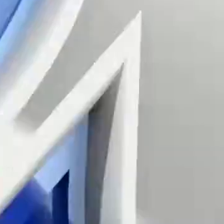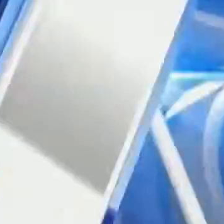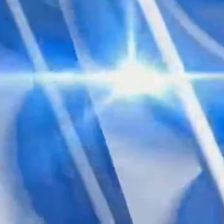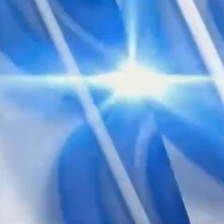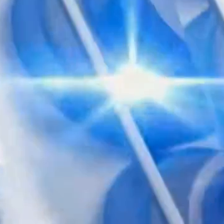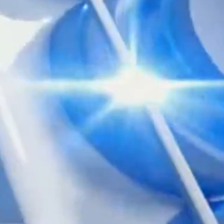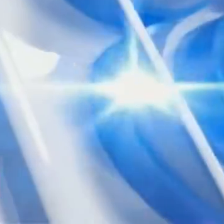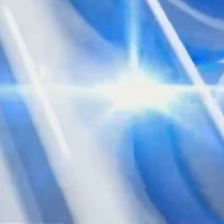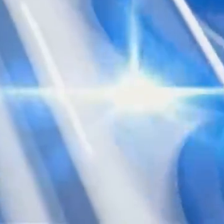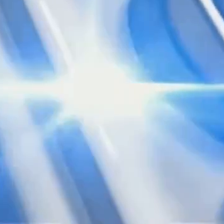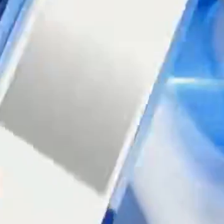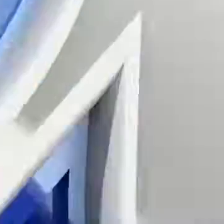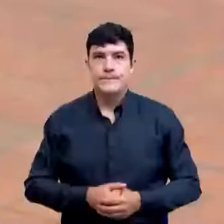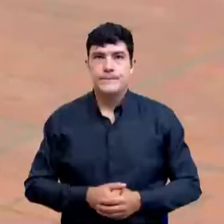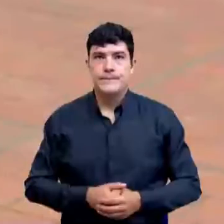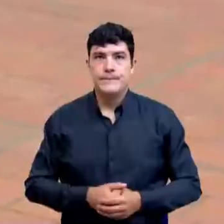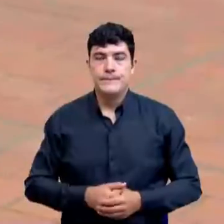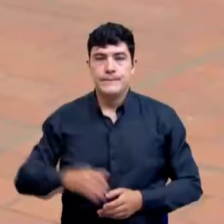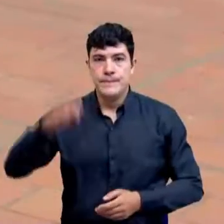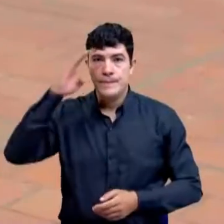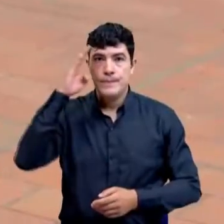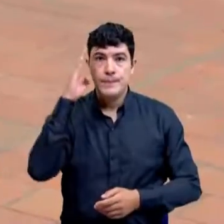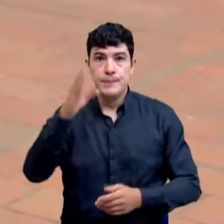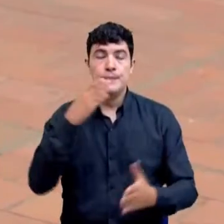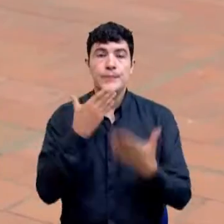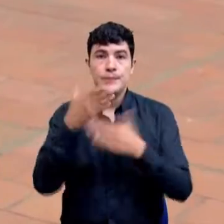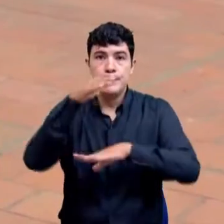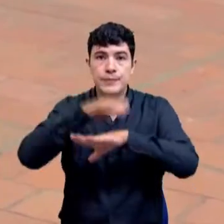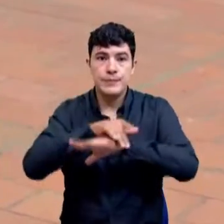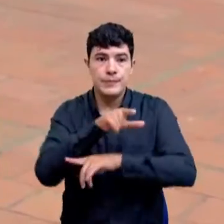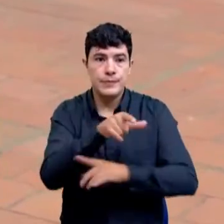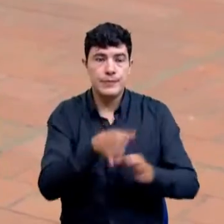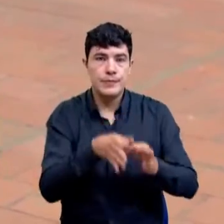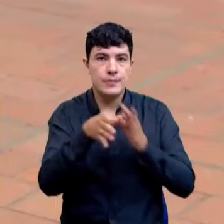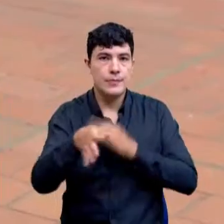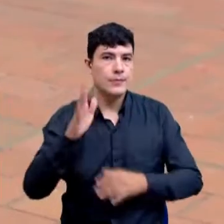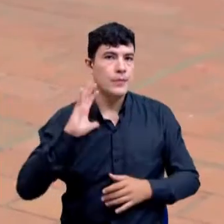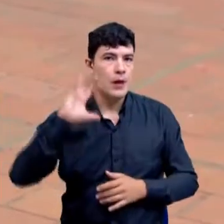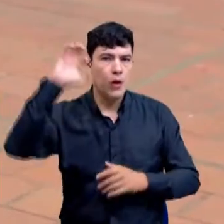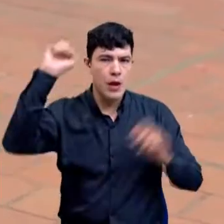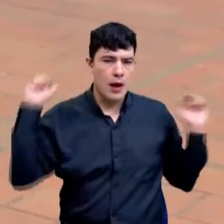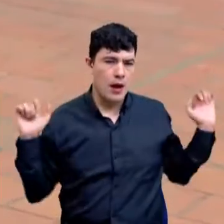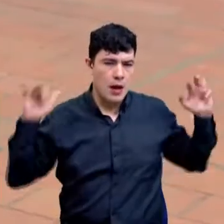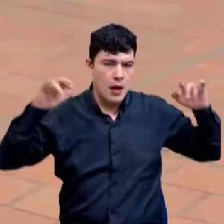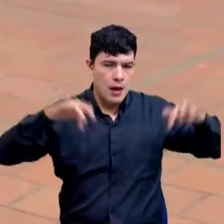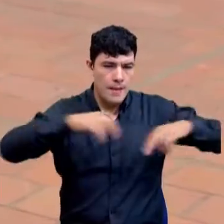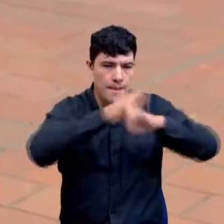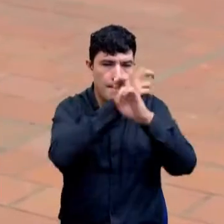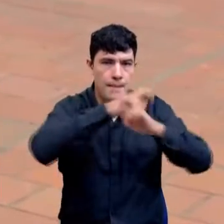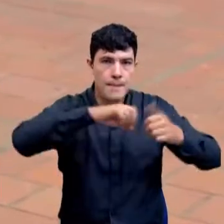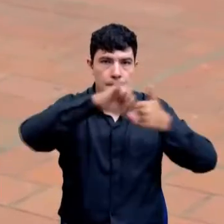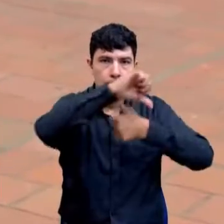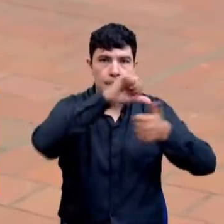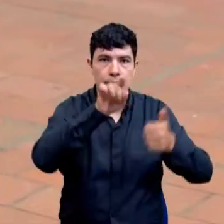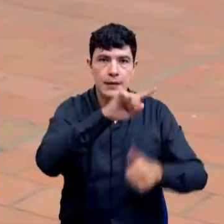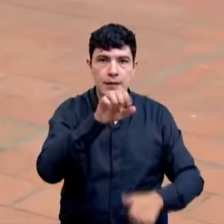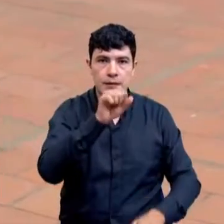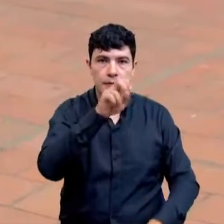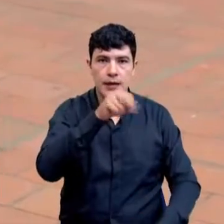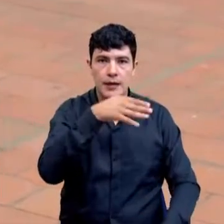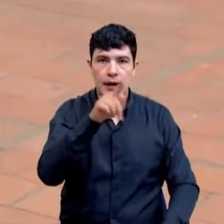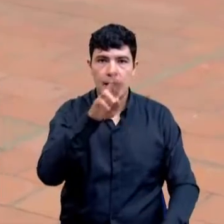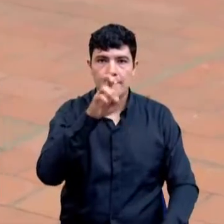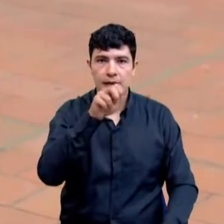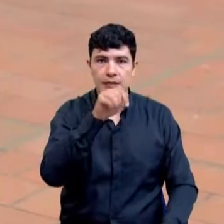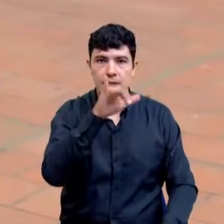Muy buenas tardes. Pues para el caso del municipio de Ocaña, la concentración inició en la plazoleta de San Francisco, luego siguieron hacia el Parque